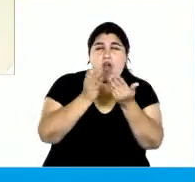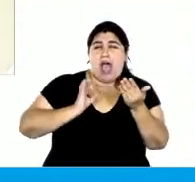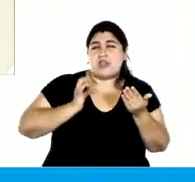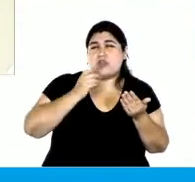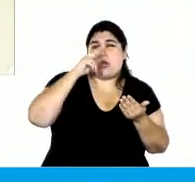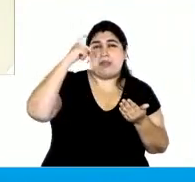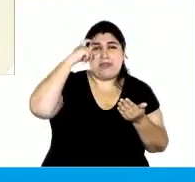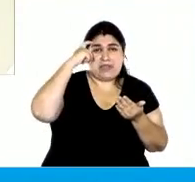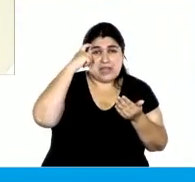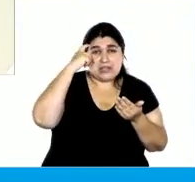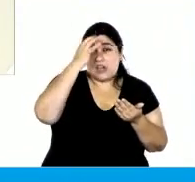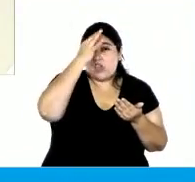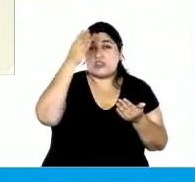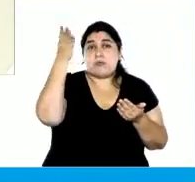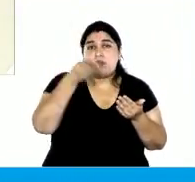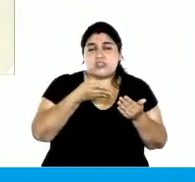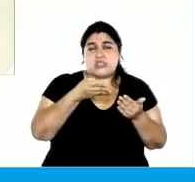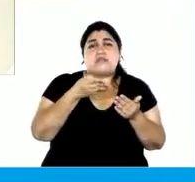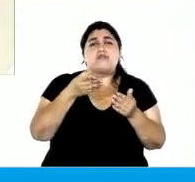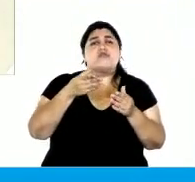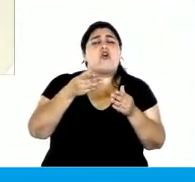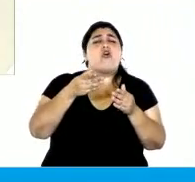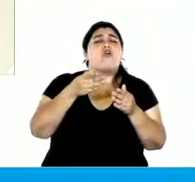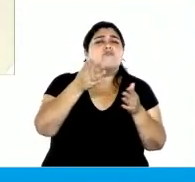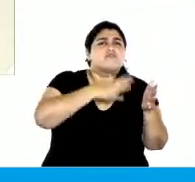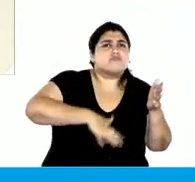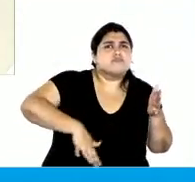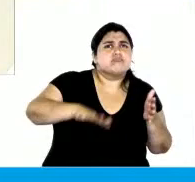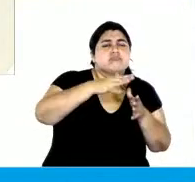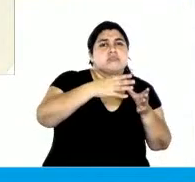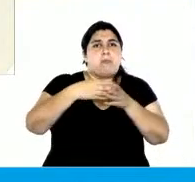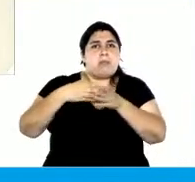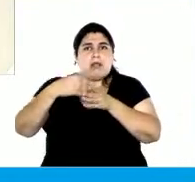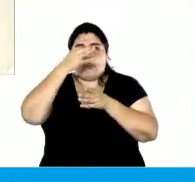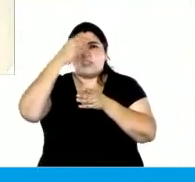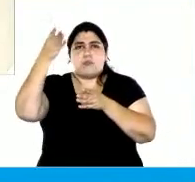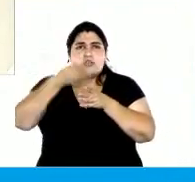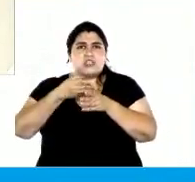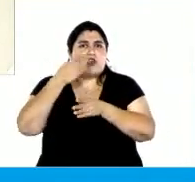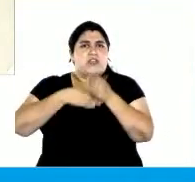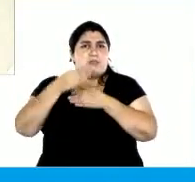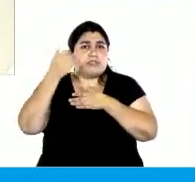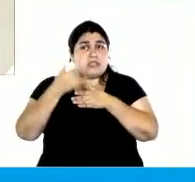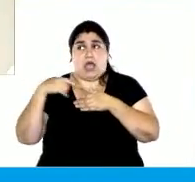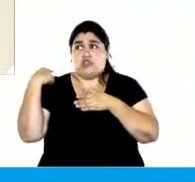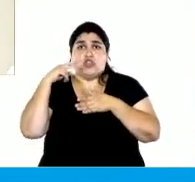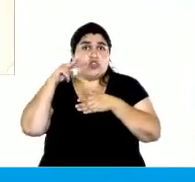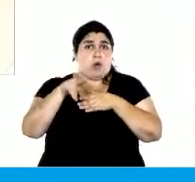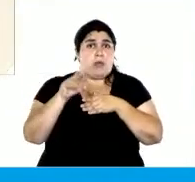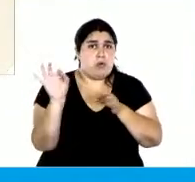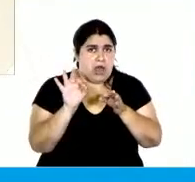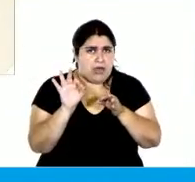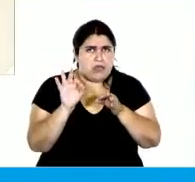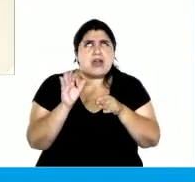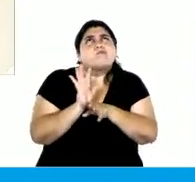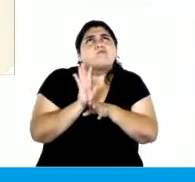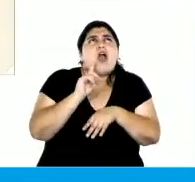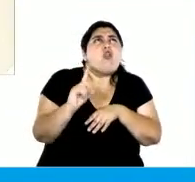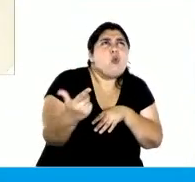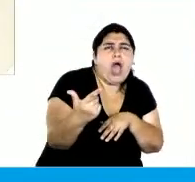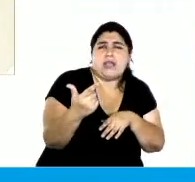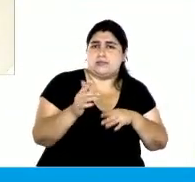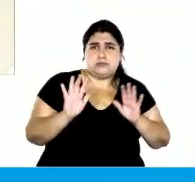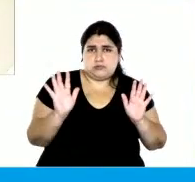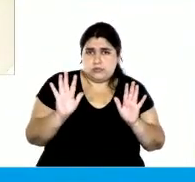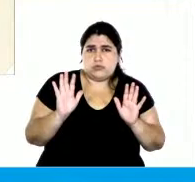12% de la población tiene discapacidad. No son pocas, y que no las veamos no quiero decir que no estén. Y